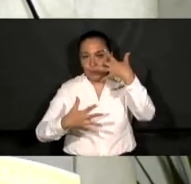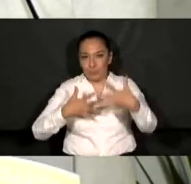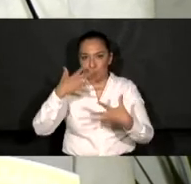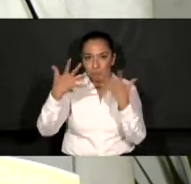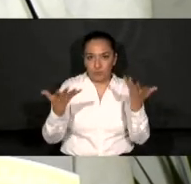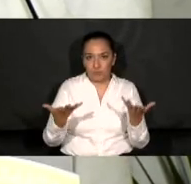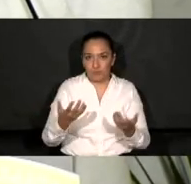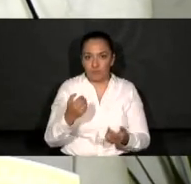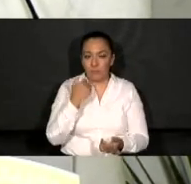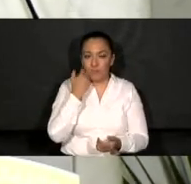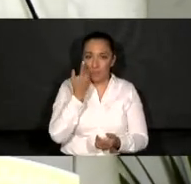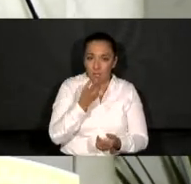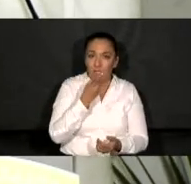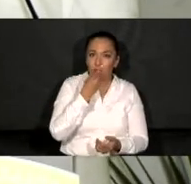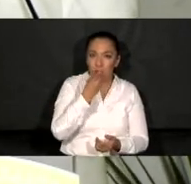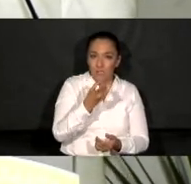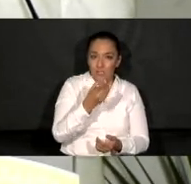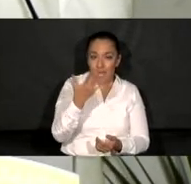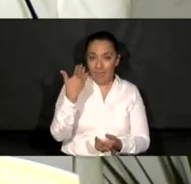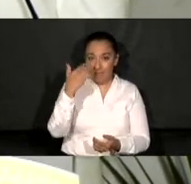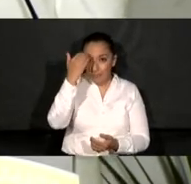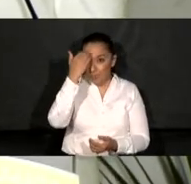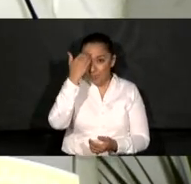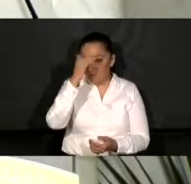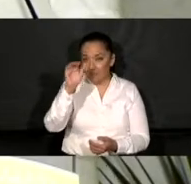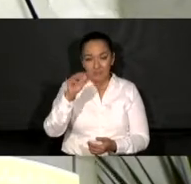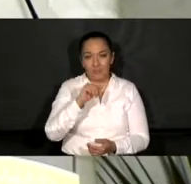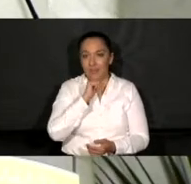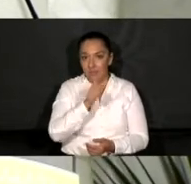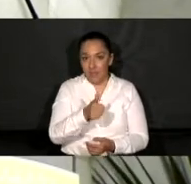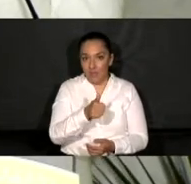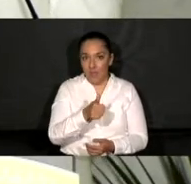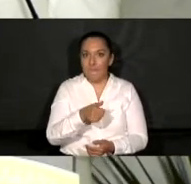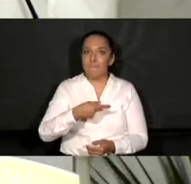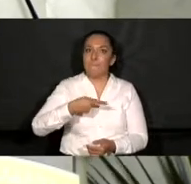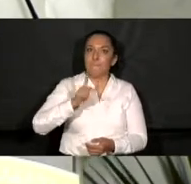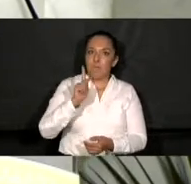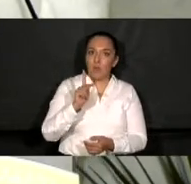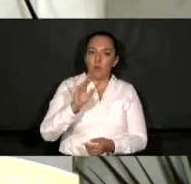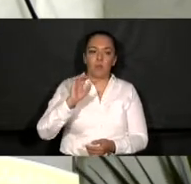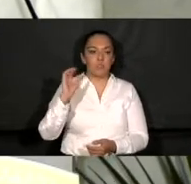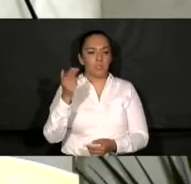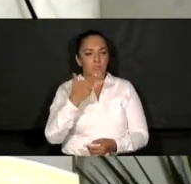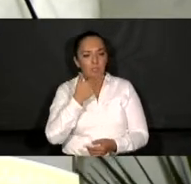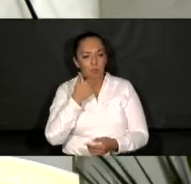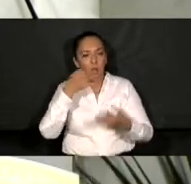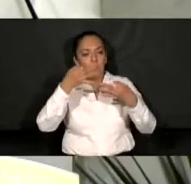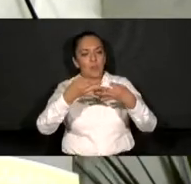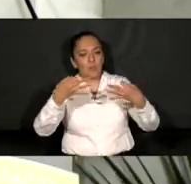sabes, no teníamos el gusto de conocernos. Te quiero decir que Chihuahua es una tierra con